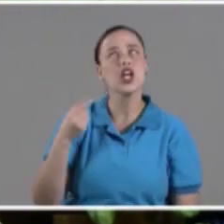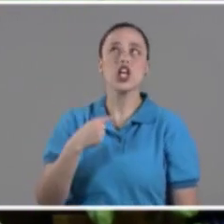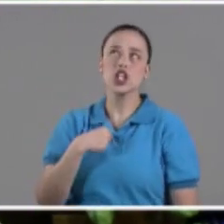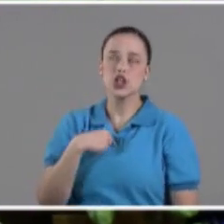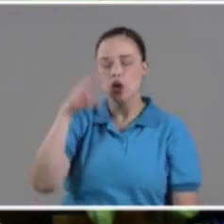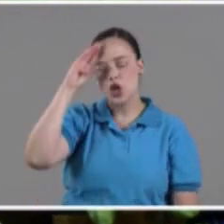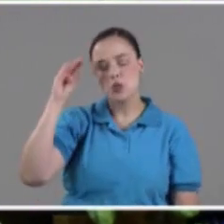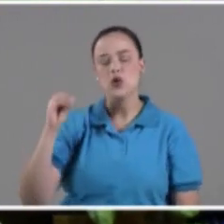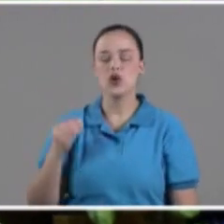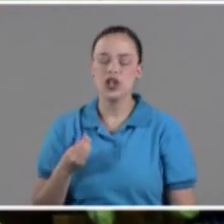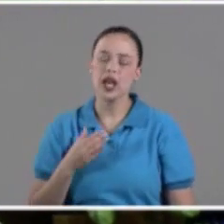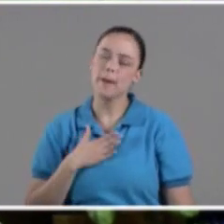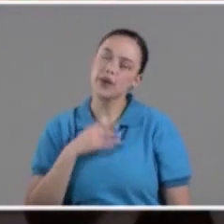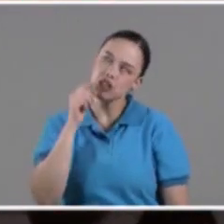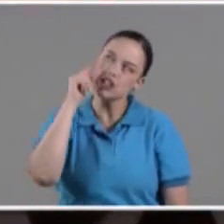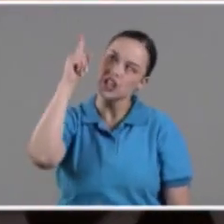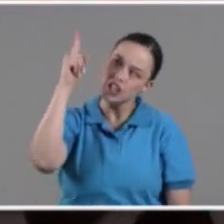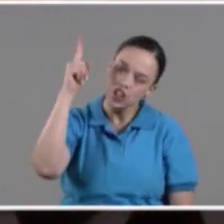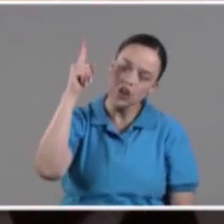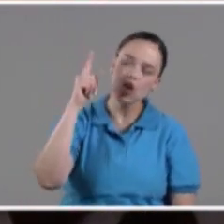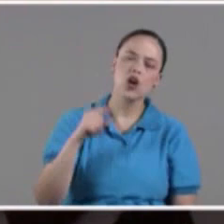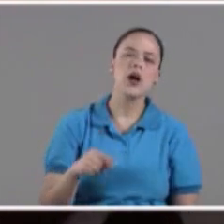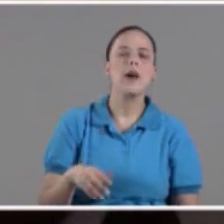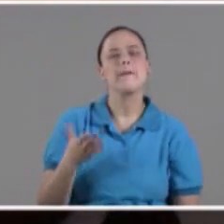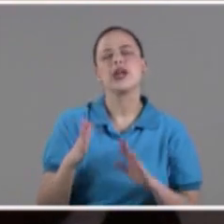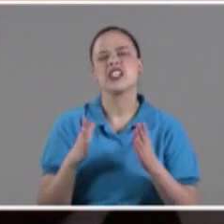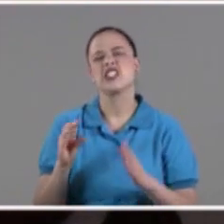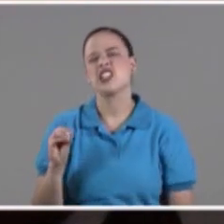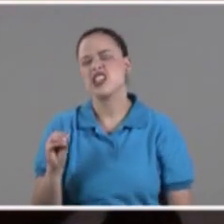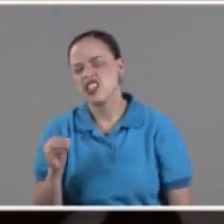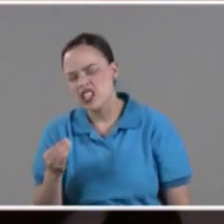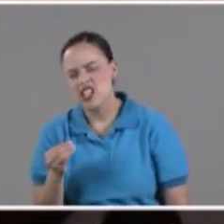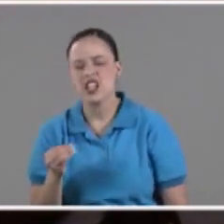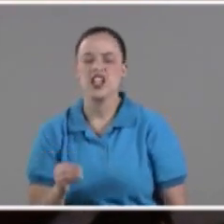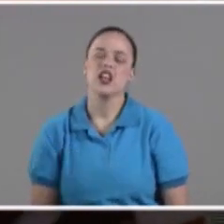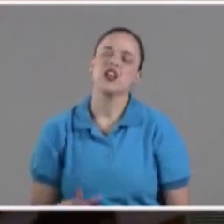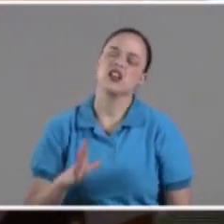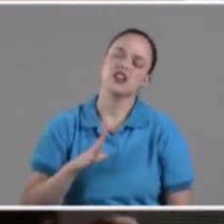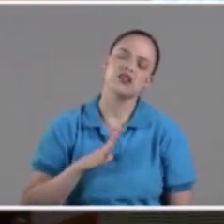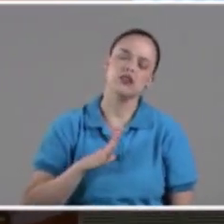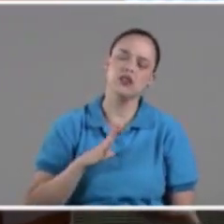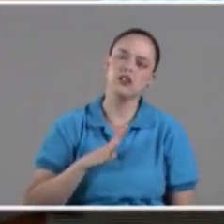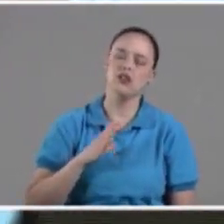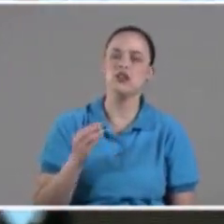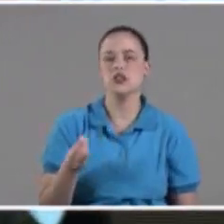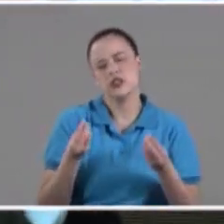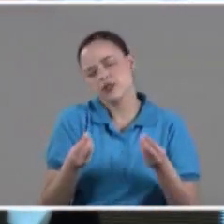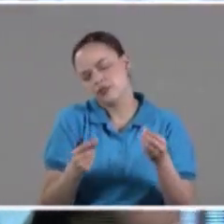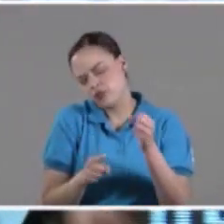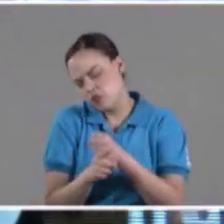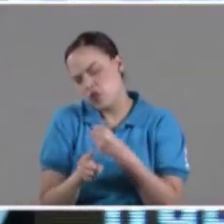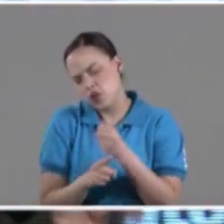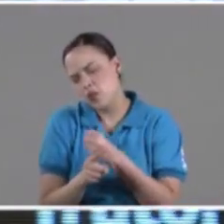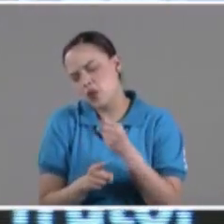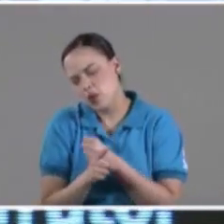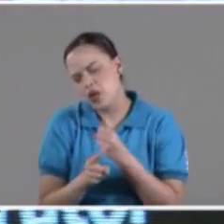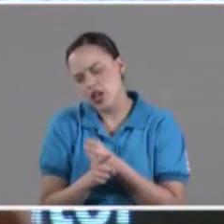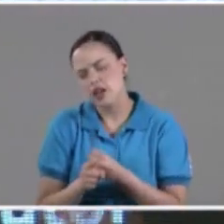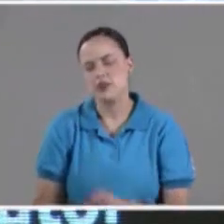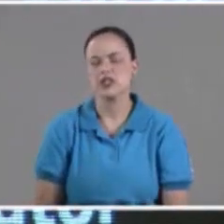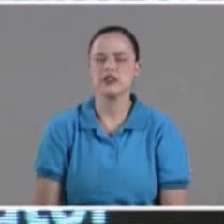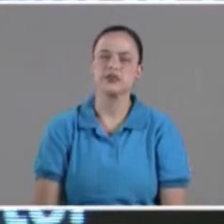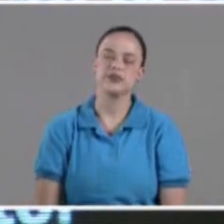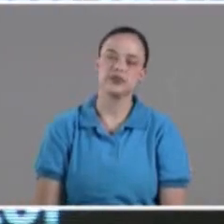que estoy Salado salgo de un me caigo en otra que qué pasó señor como como dijo mi suegra le dice